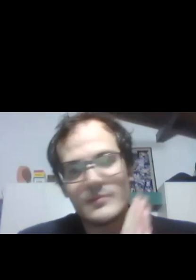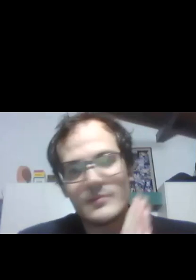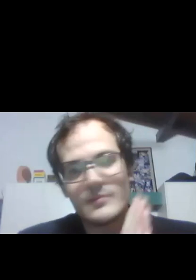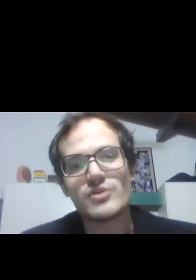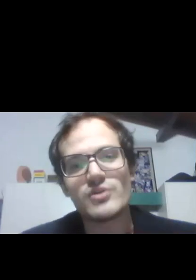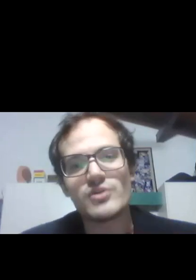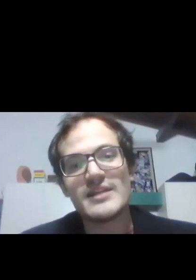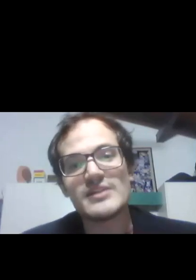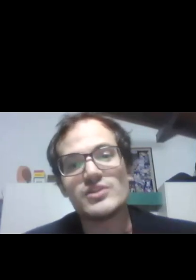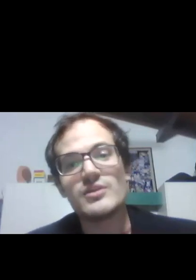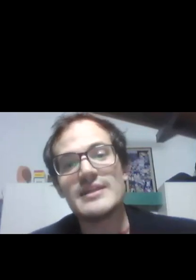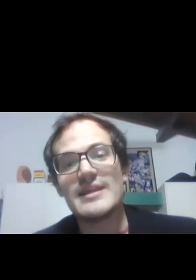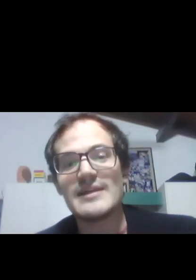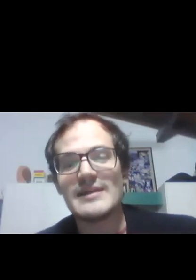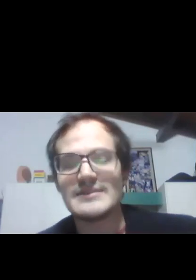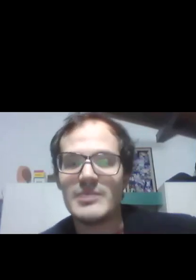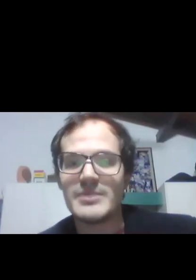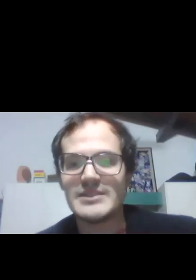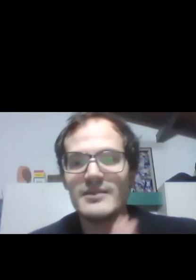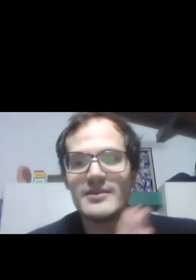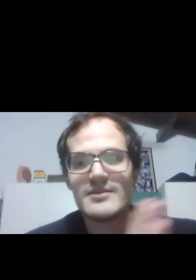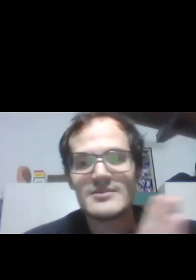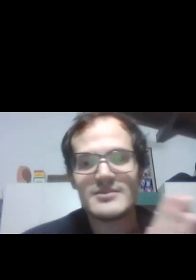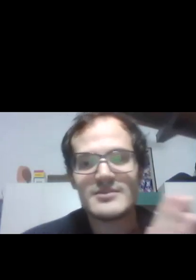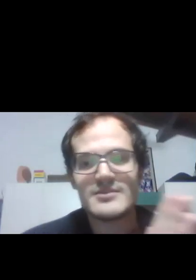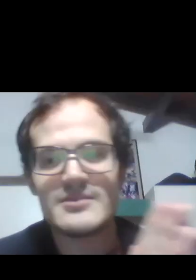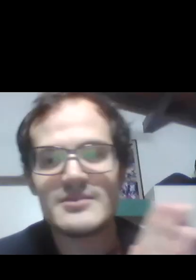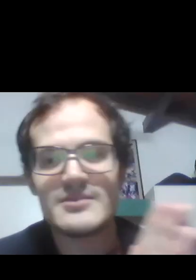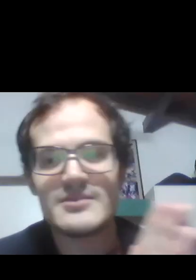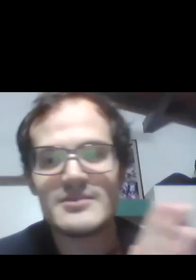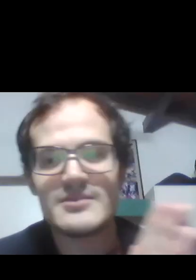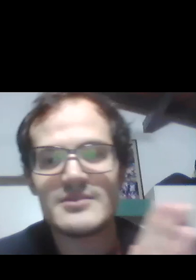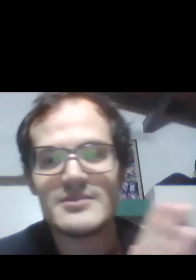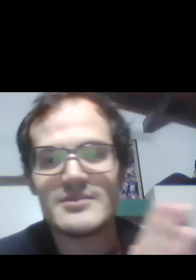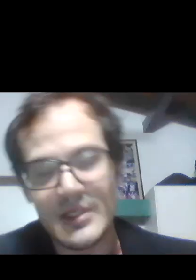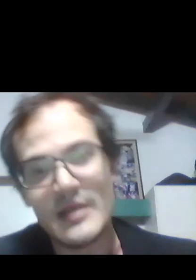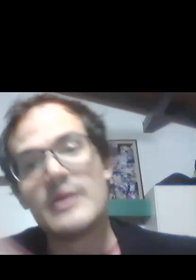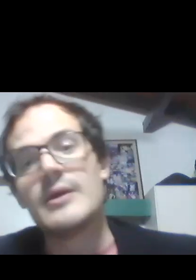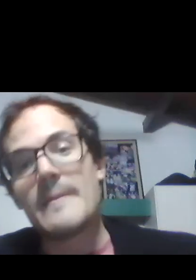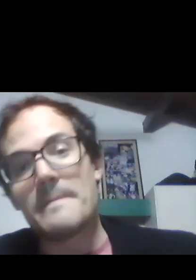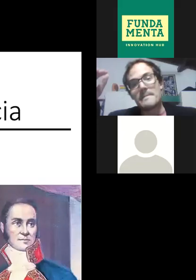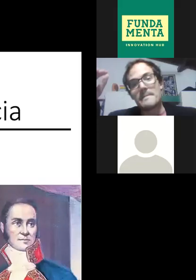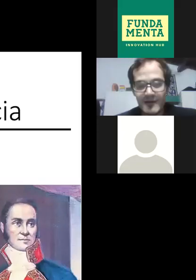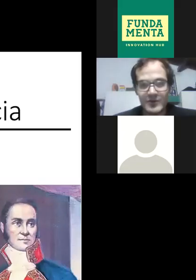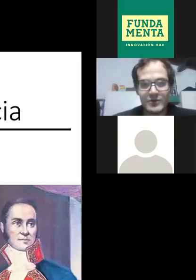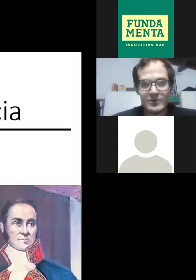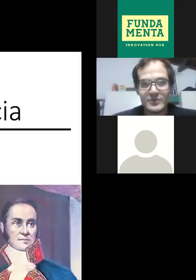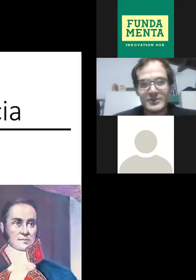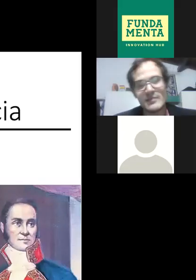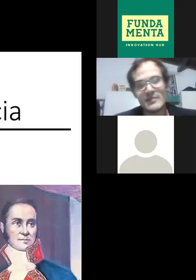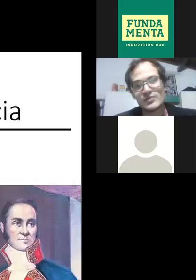borraba todo tipo de consideración y les hacía pasibles de cierto tipo de discriminación. Más